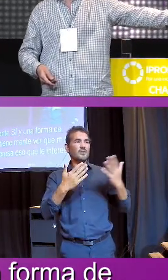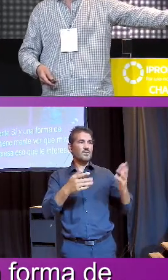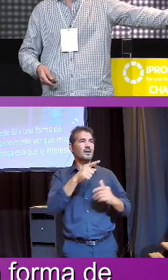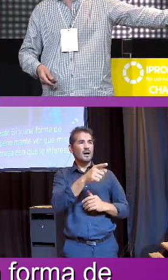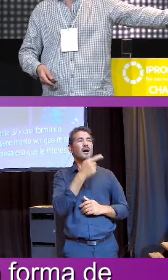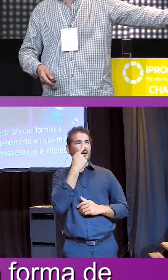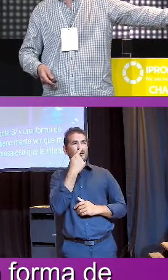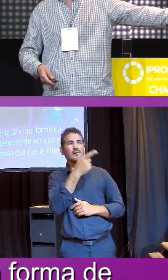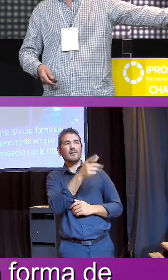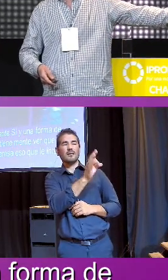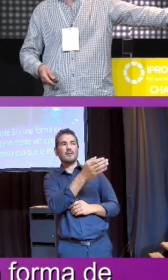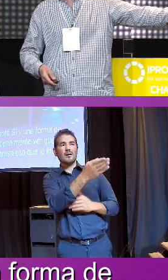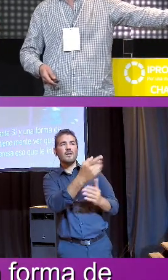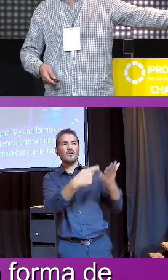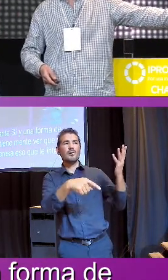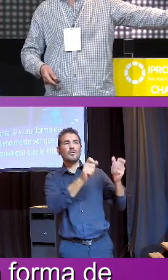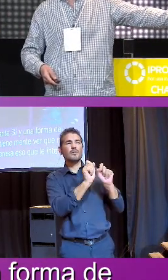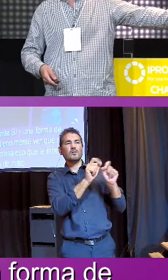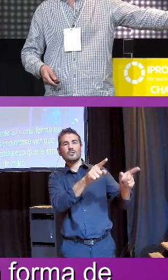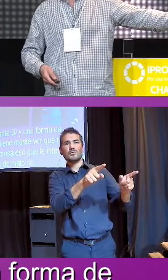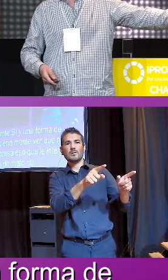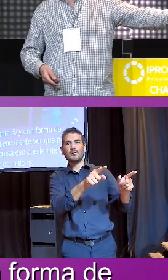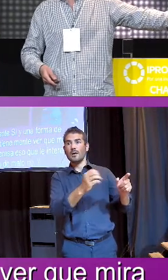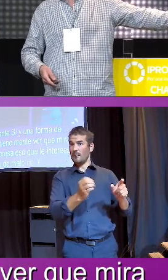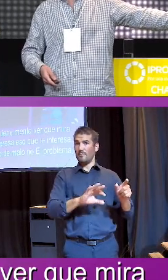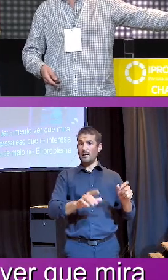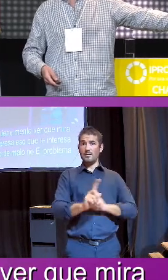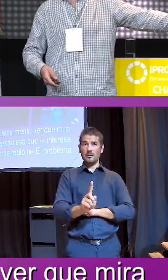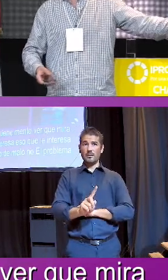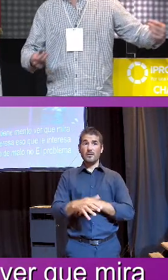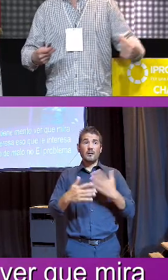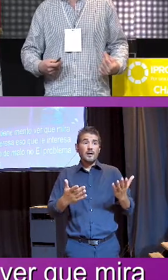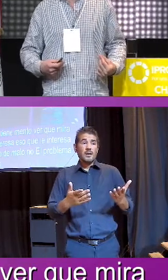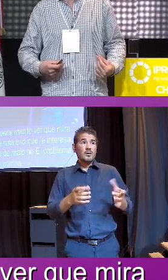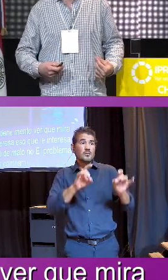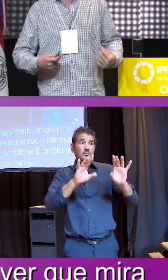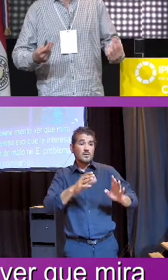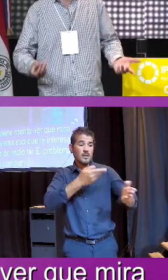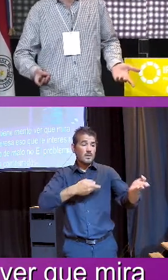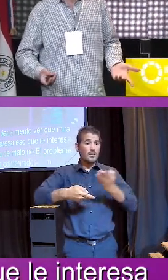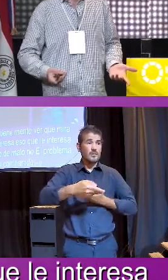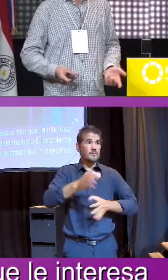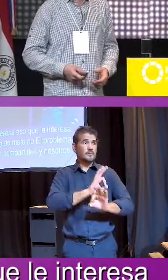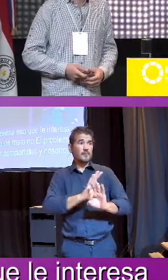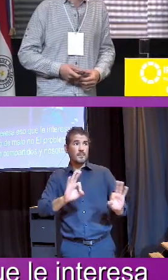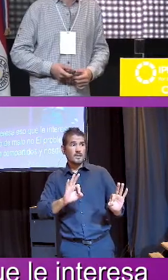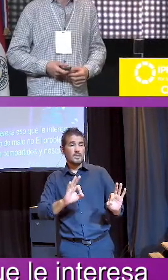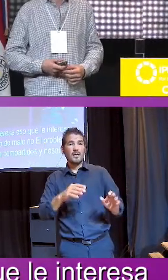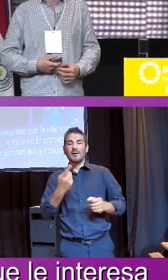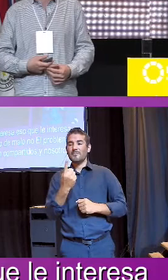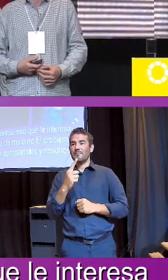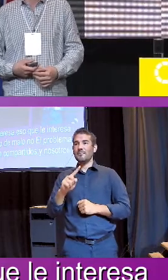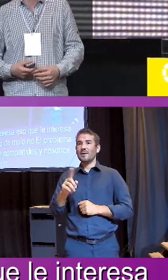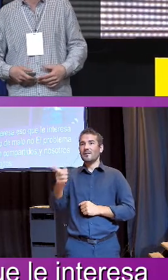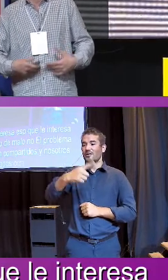él. ¿Eso tiene algo de malo? No. El problema es que esos significados no son tan compartidos y nosotros queremos que tengan más